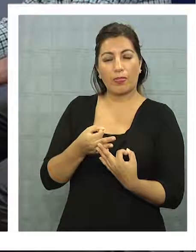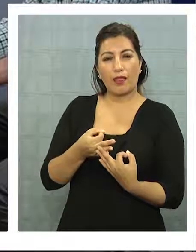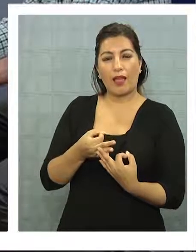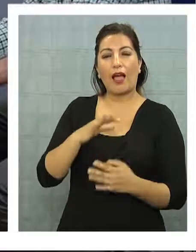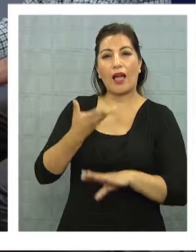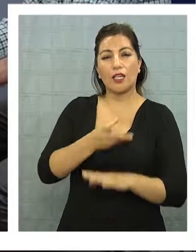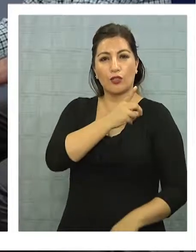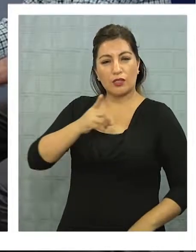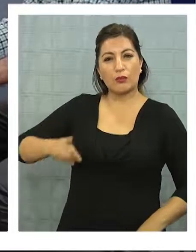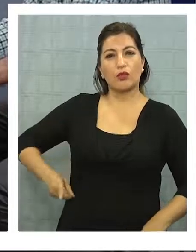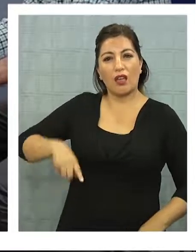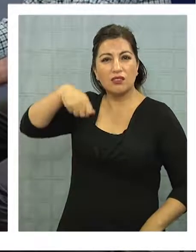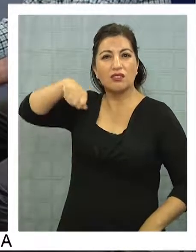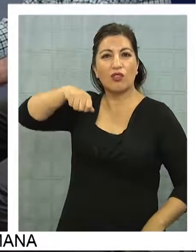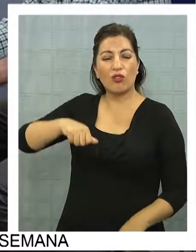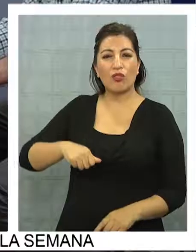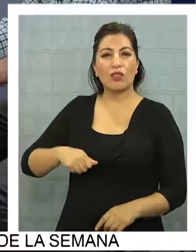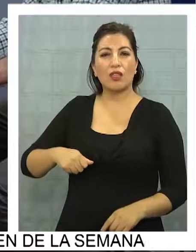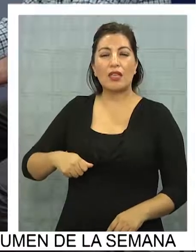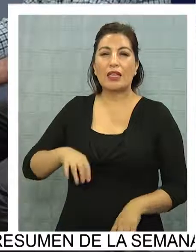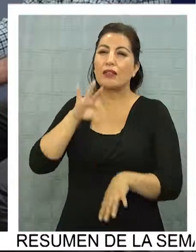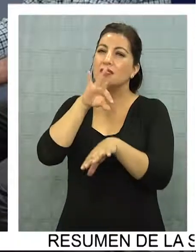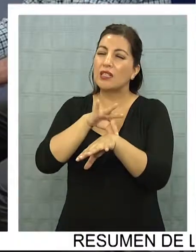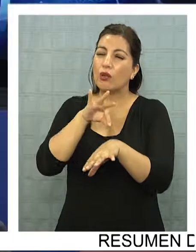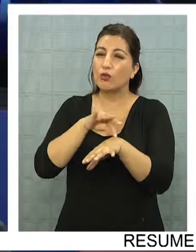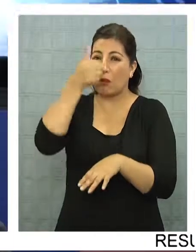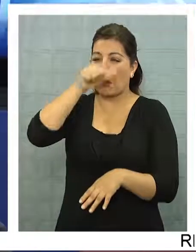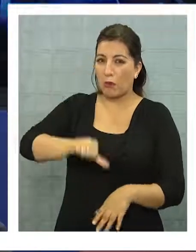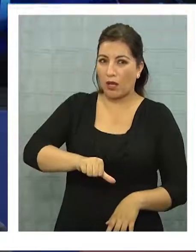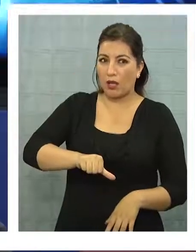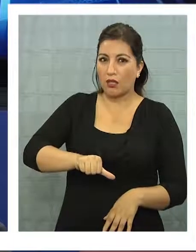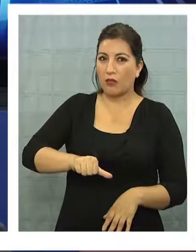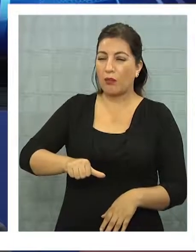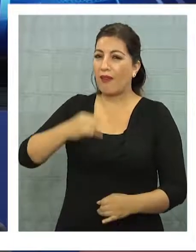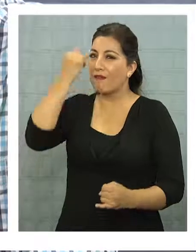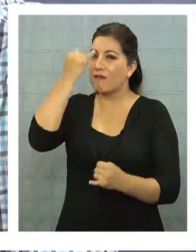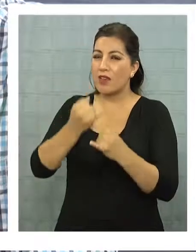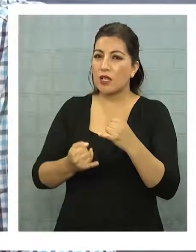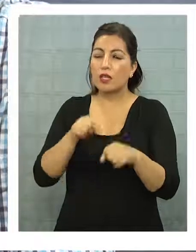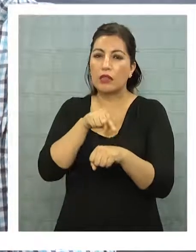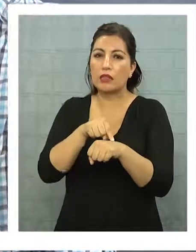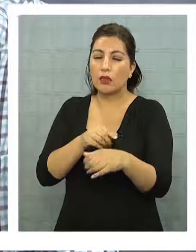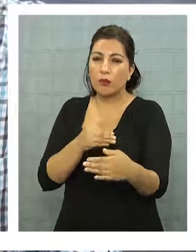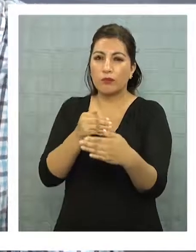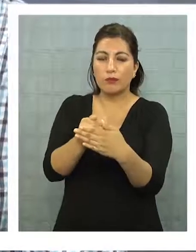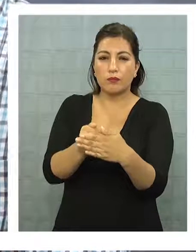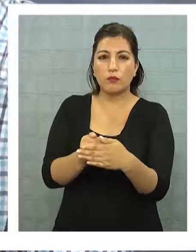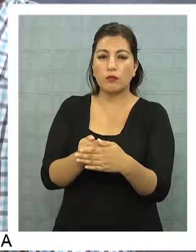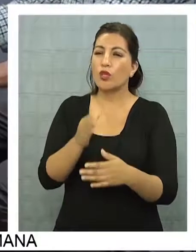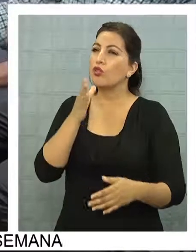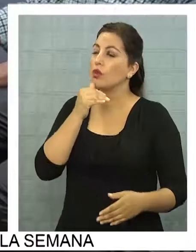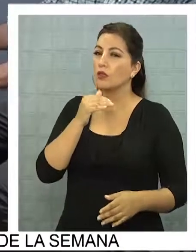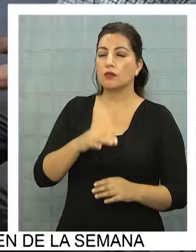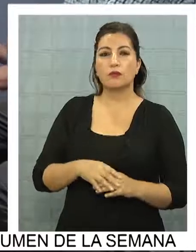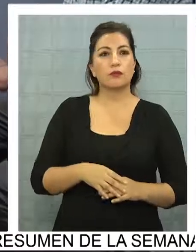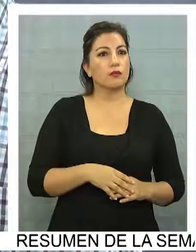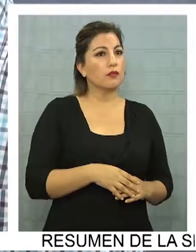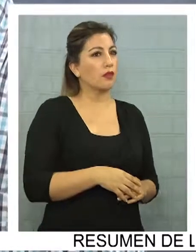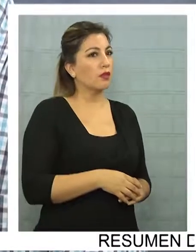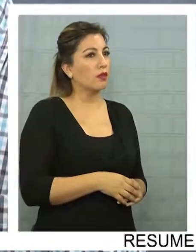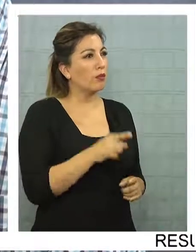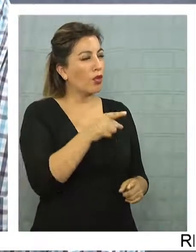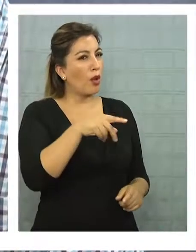alguno quiere postularse a gobernador regional y como no tendría un año de renunciado como intendente, quedaría afuera. Yo sé por qué